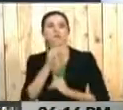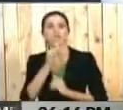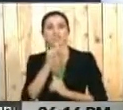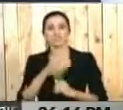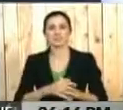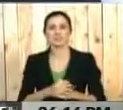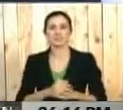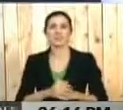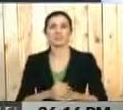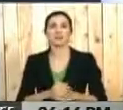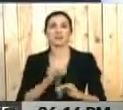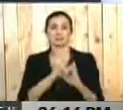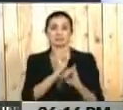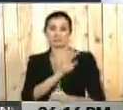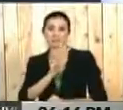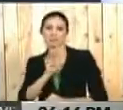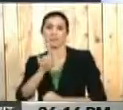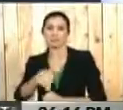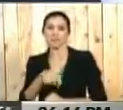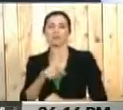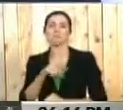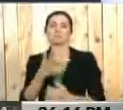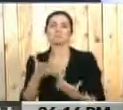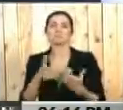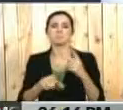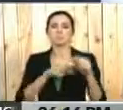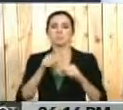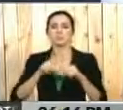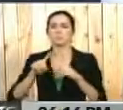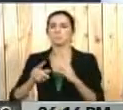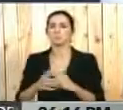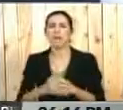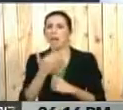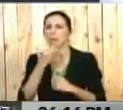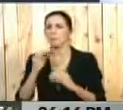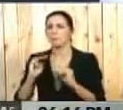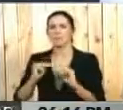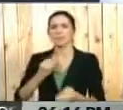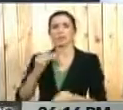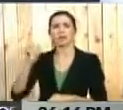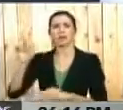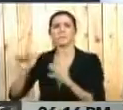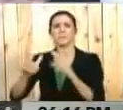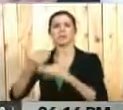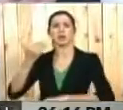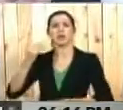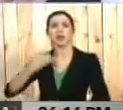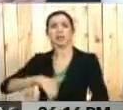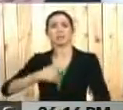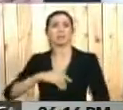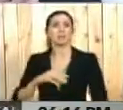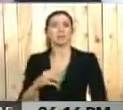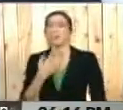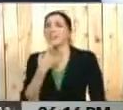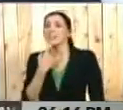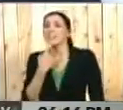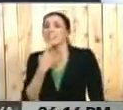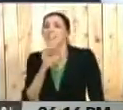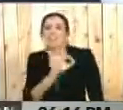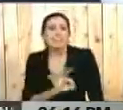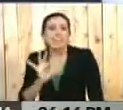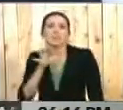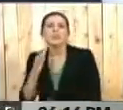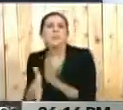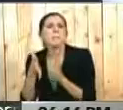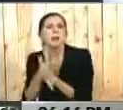web, y unos materiales bien interesantes. Lo que me mandaron de Argentina, porque es que resulta que ahora nadie informa sobre lo que pasa dentro de Argentina y la gente se ha